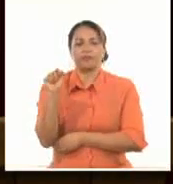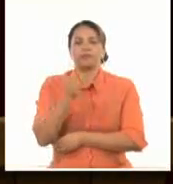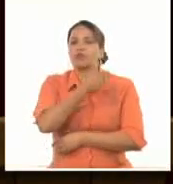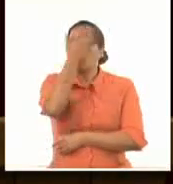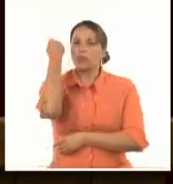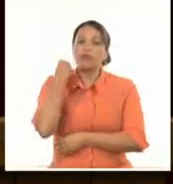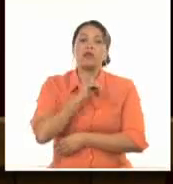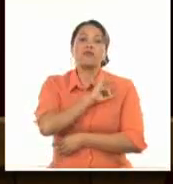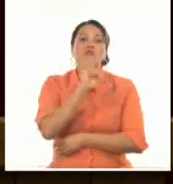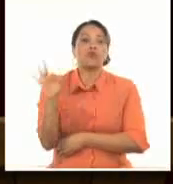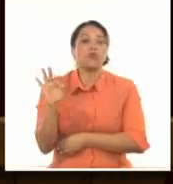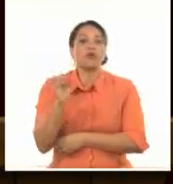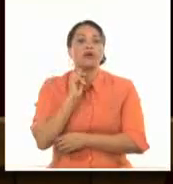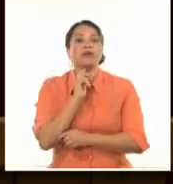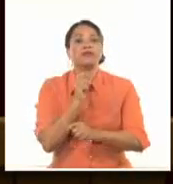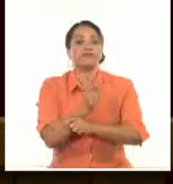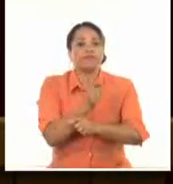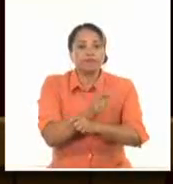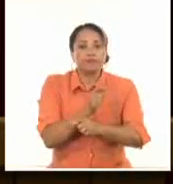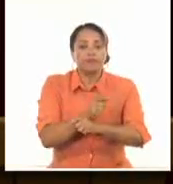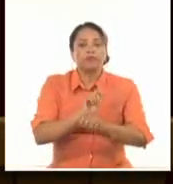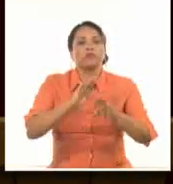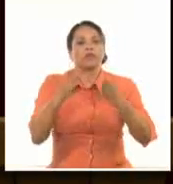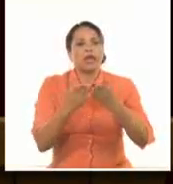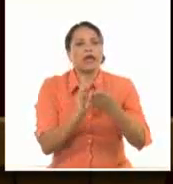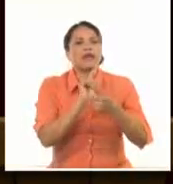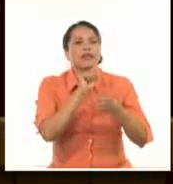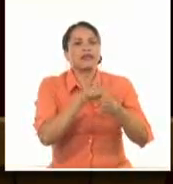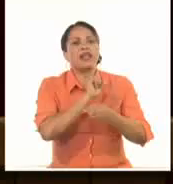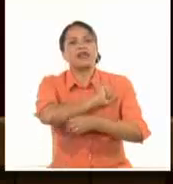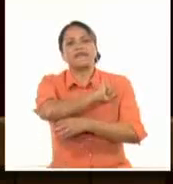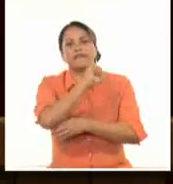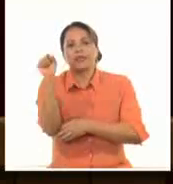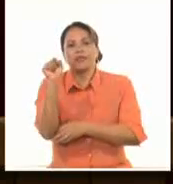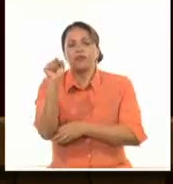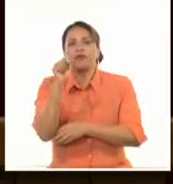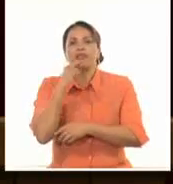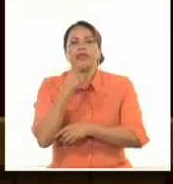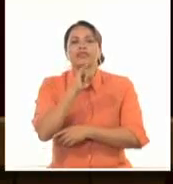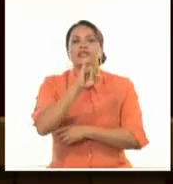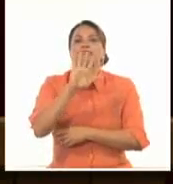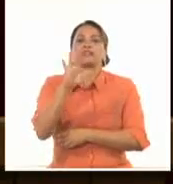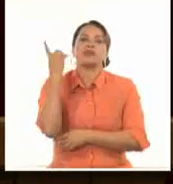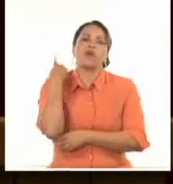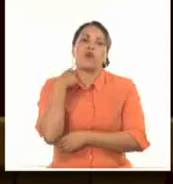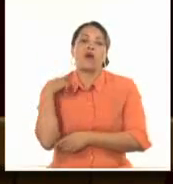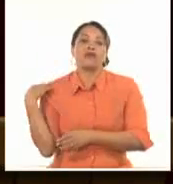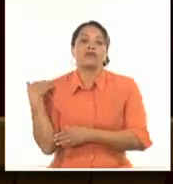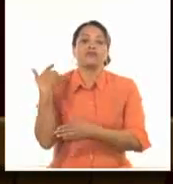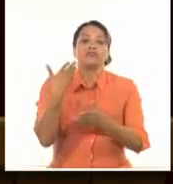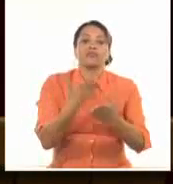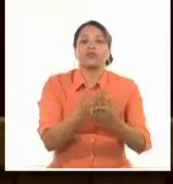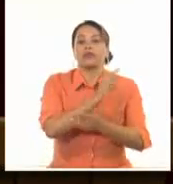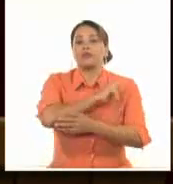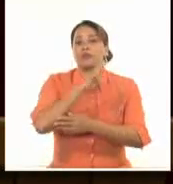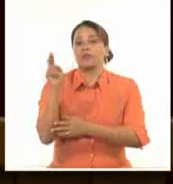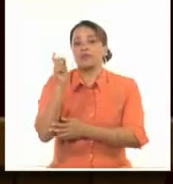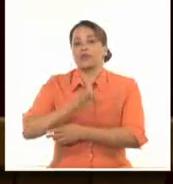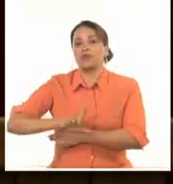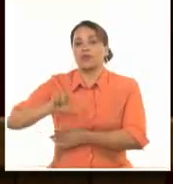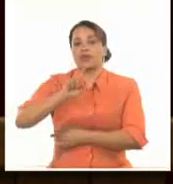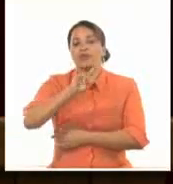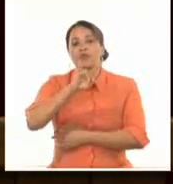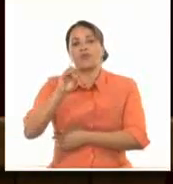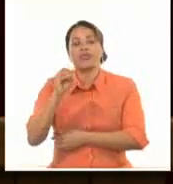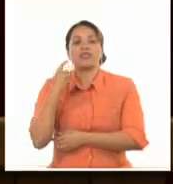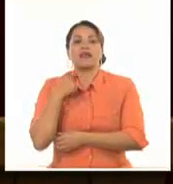lecciones. En ellas se encierra la victoriosa historia de 65 años de revolución socialista a 90 millas